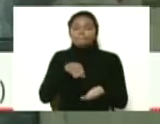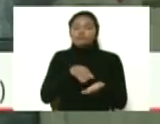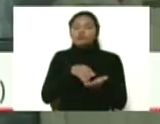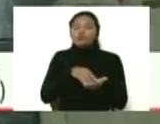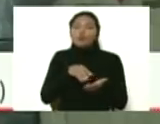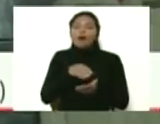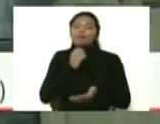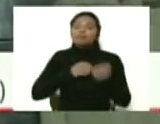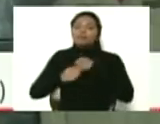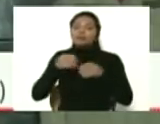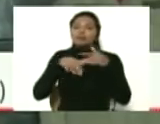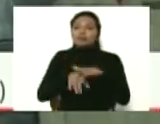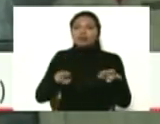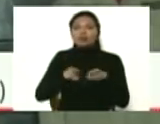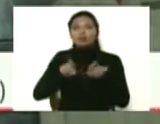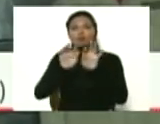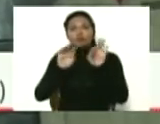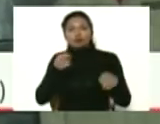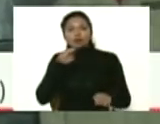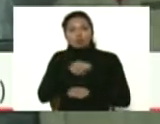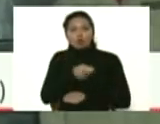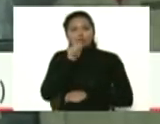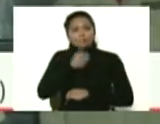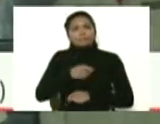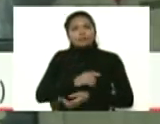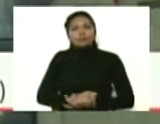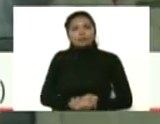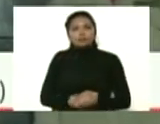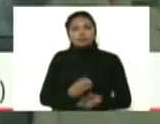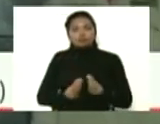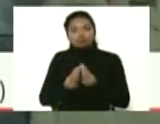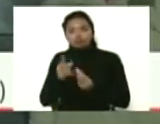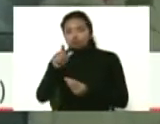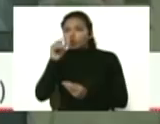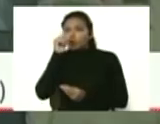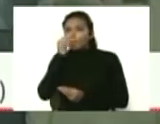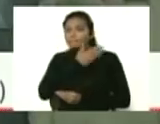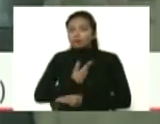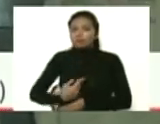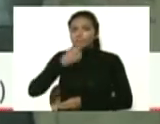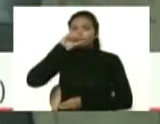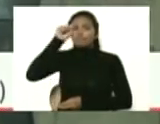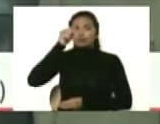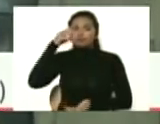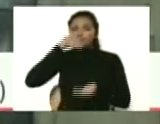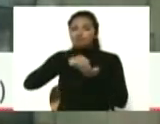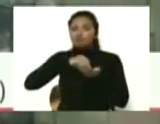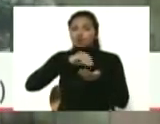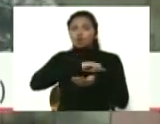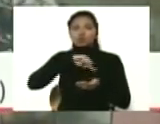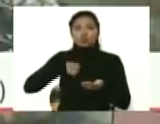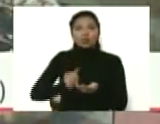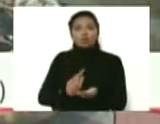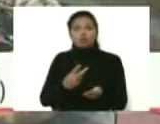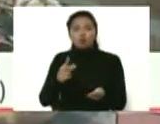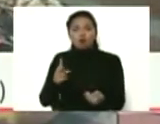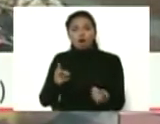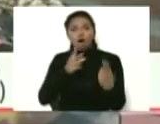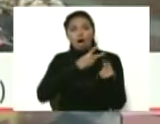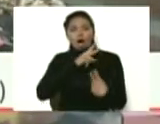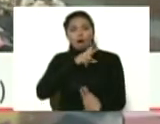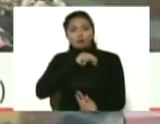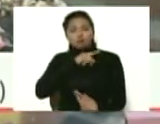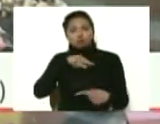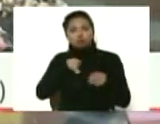Defensa Integral y graduado con usted, que nos colocó acá nuestro otorgamiento de teniente